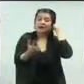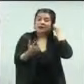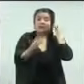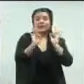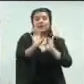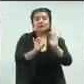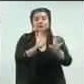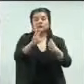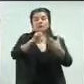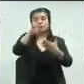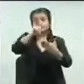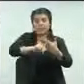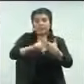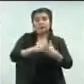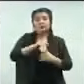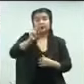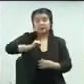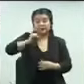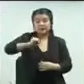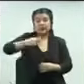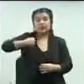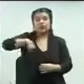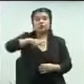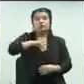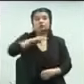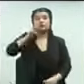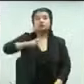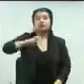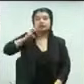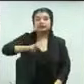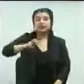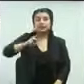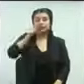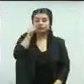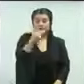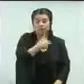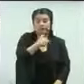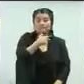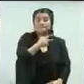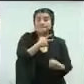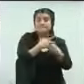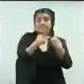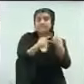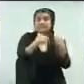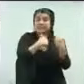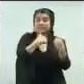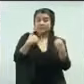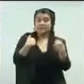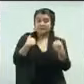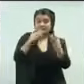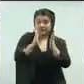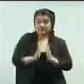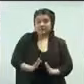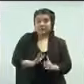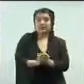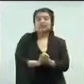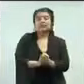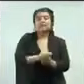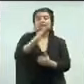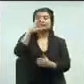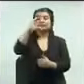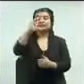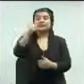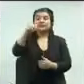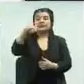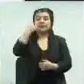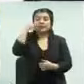Sí, lo que necesitaríamos, viceministro, como no es usted el que hace los estudios, sino que es camino, si no está aquí,